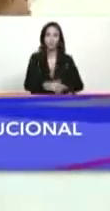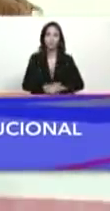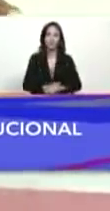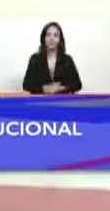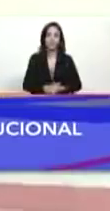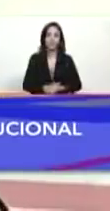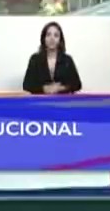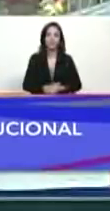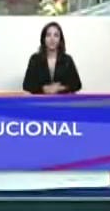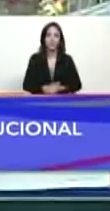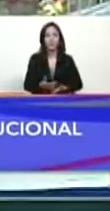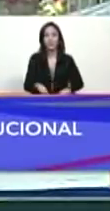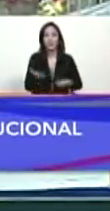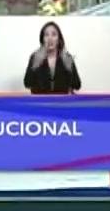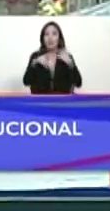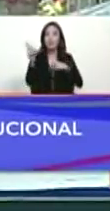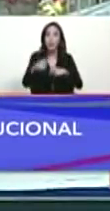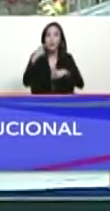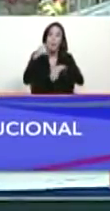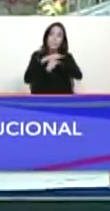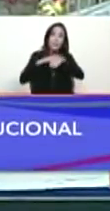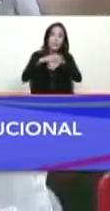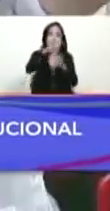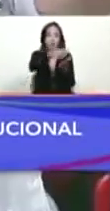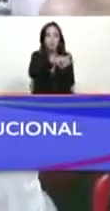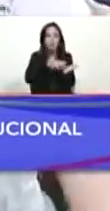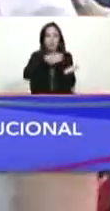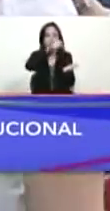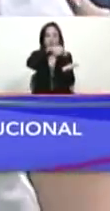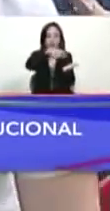la ministra de Agricultura Urbana.